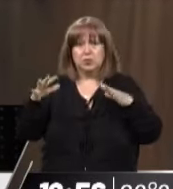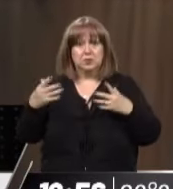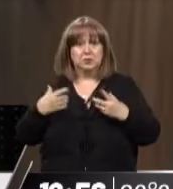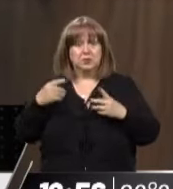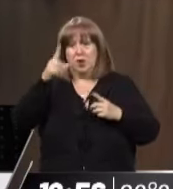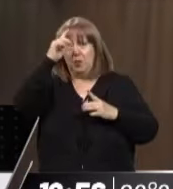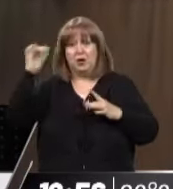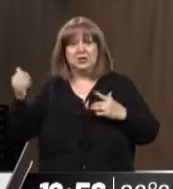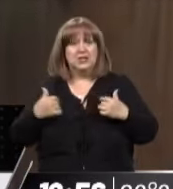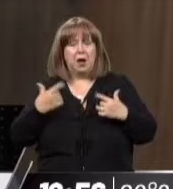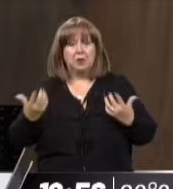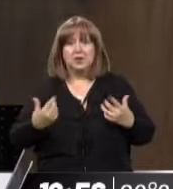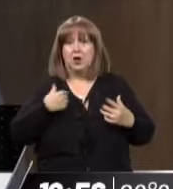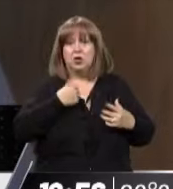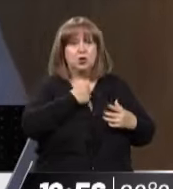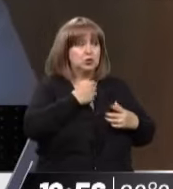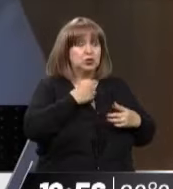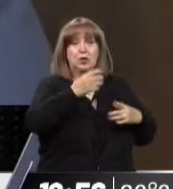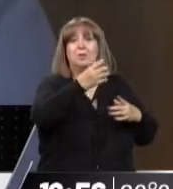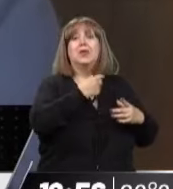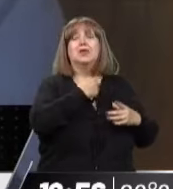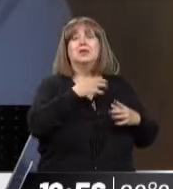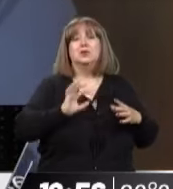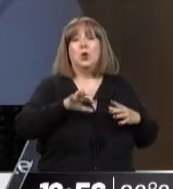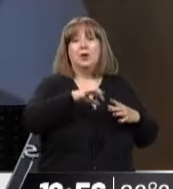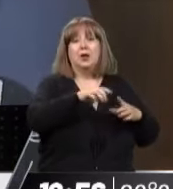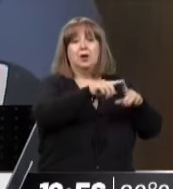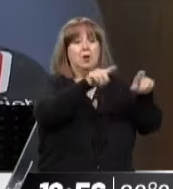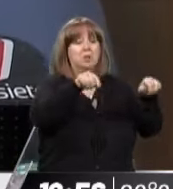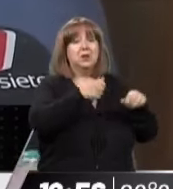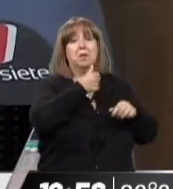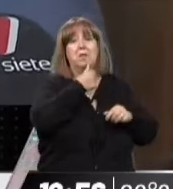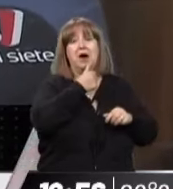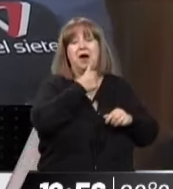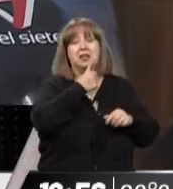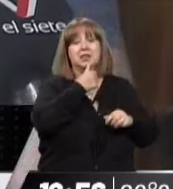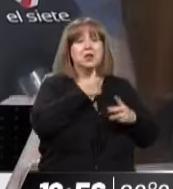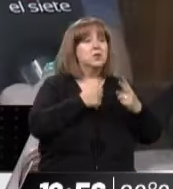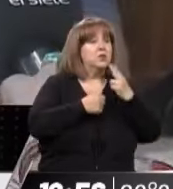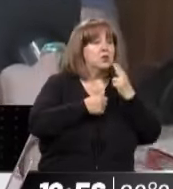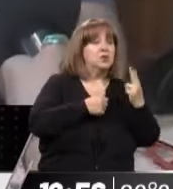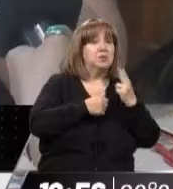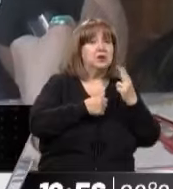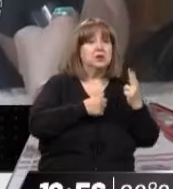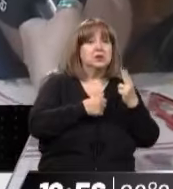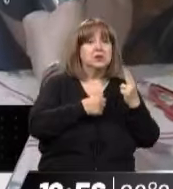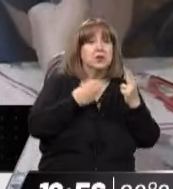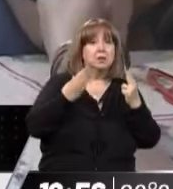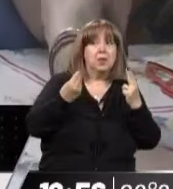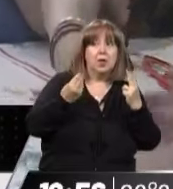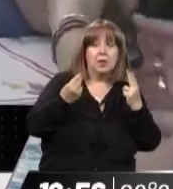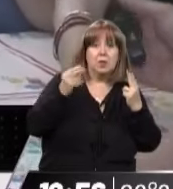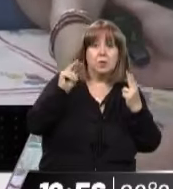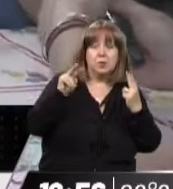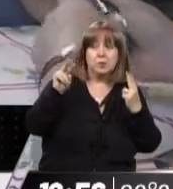recalcar es que él estaba en ese lugar en la cocina haciendo un mate tomando un cigarrillo y tenía miedo de